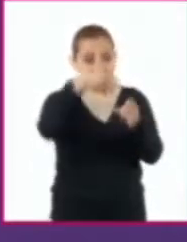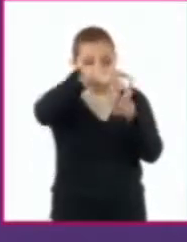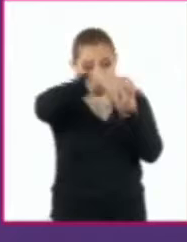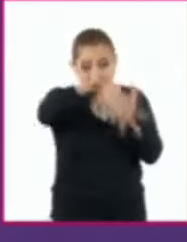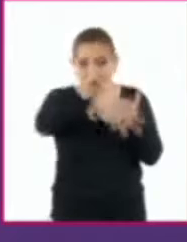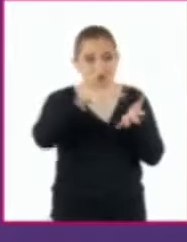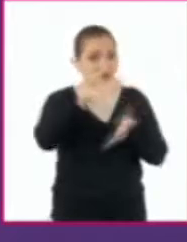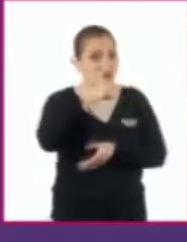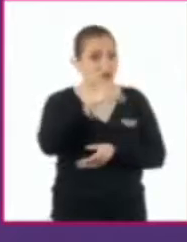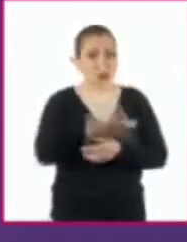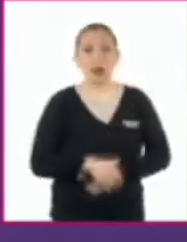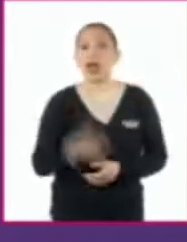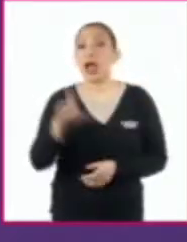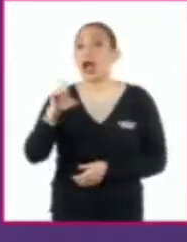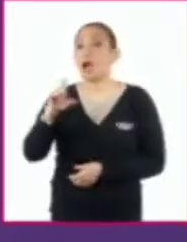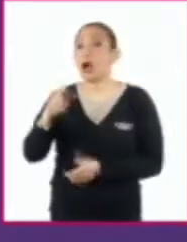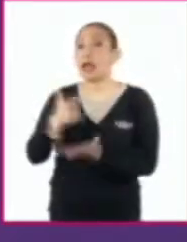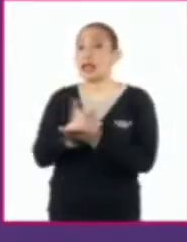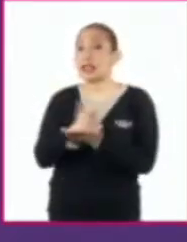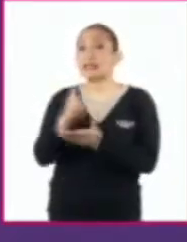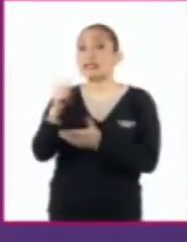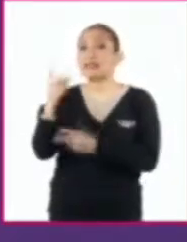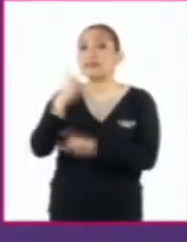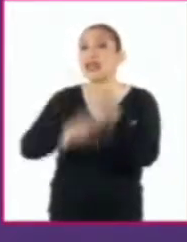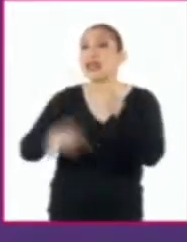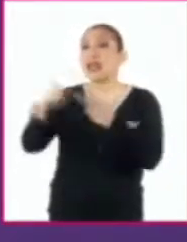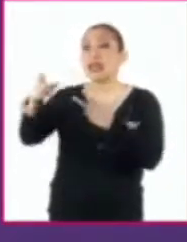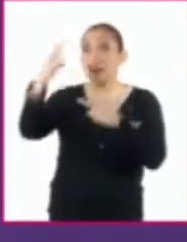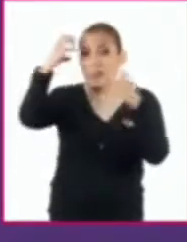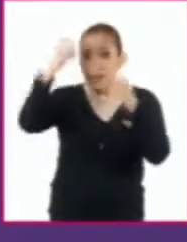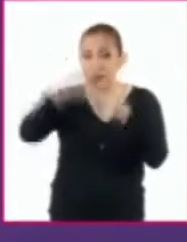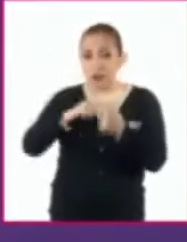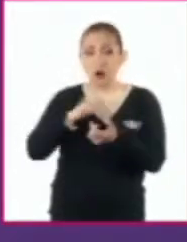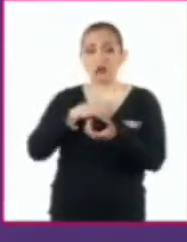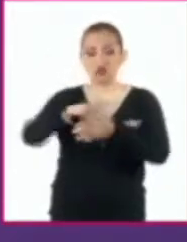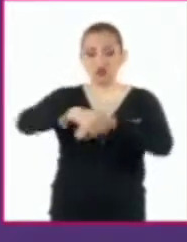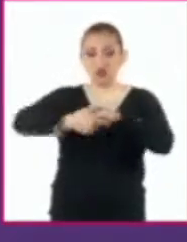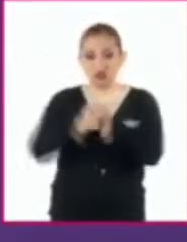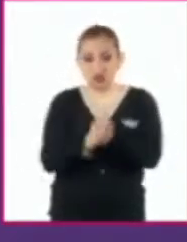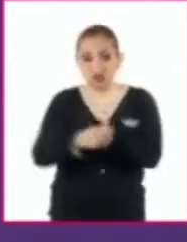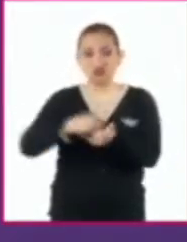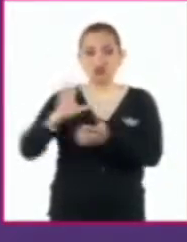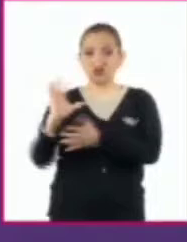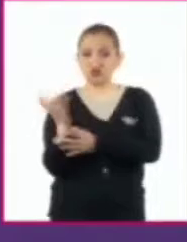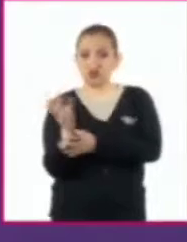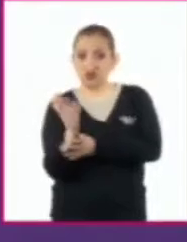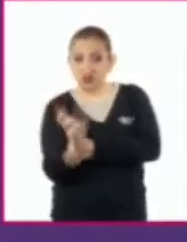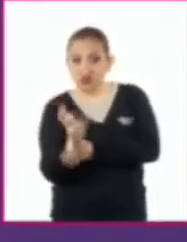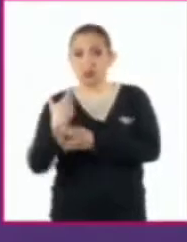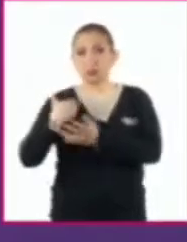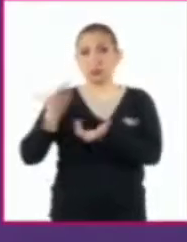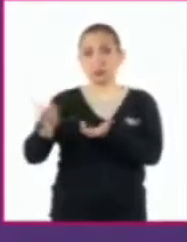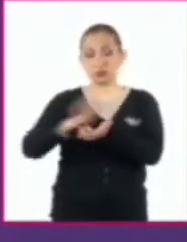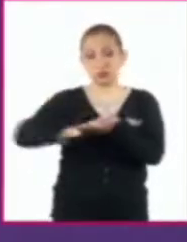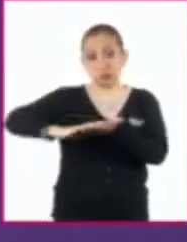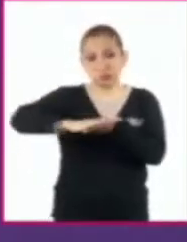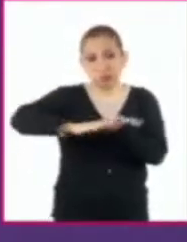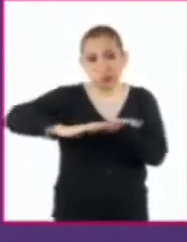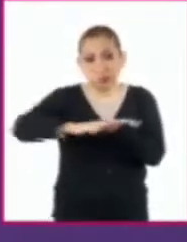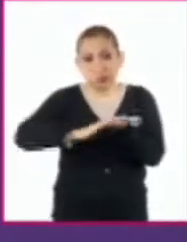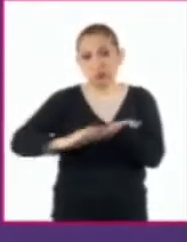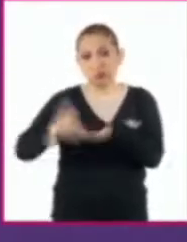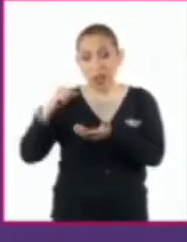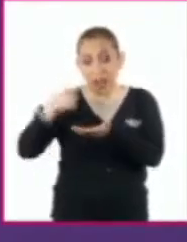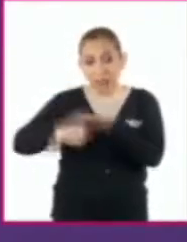filtrar. Las aguas grises provienen de duchas, lavamanos, lavadoras, lavado de utensilios de cocina